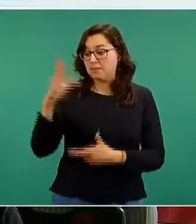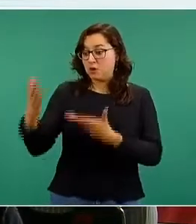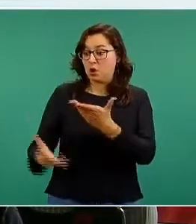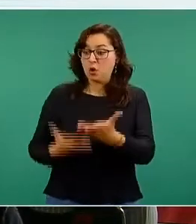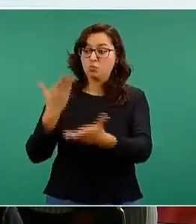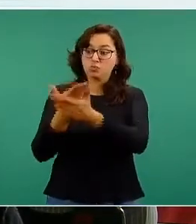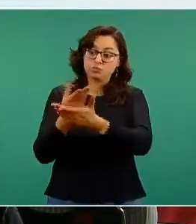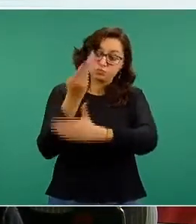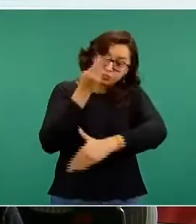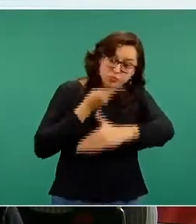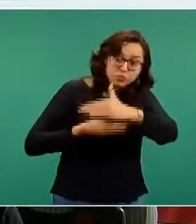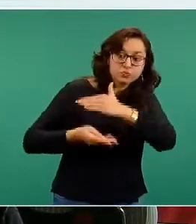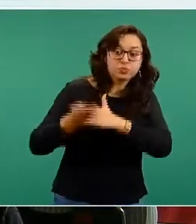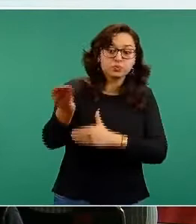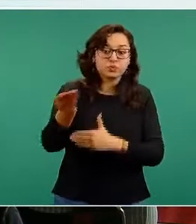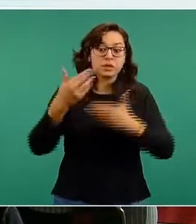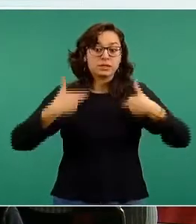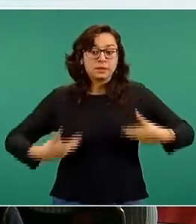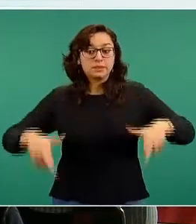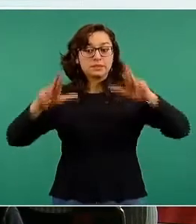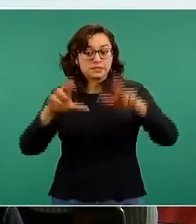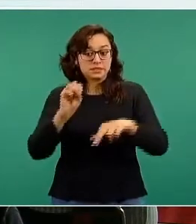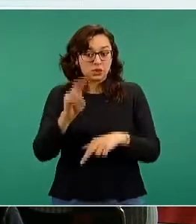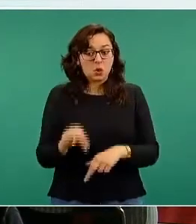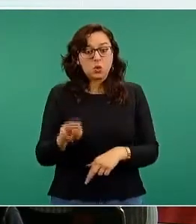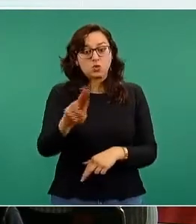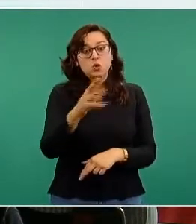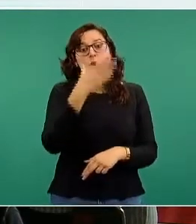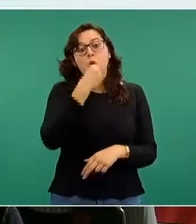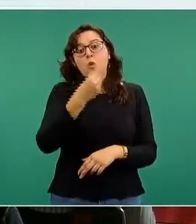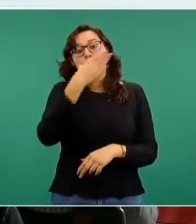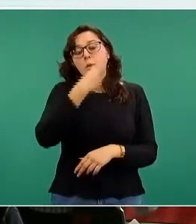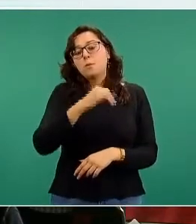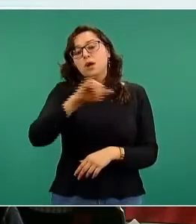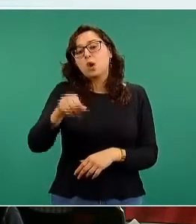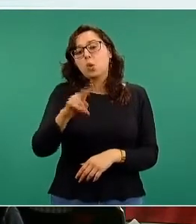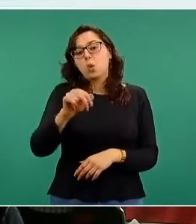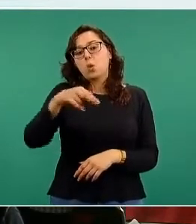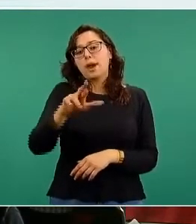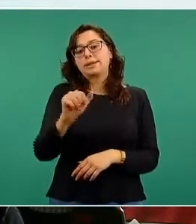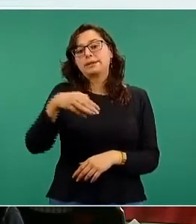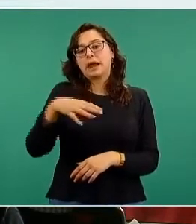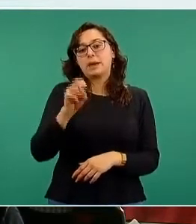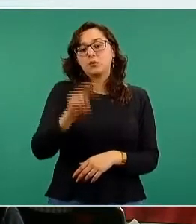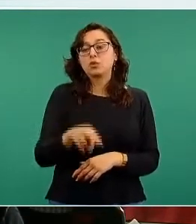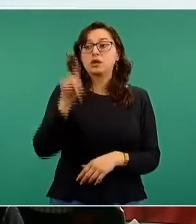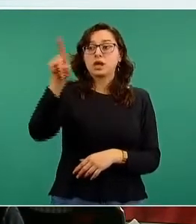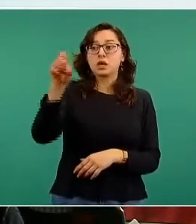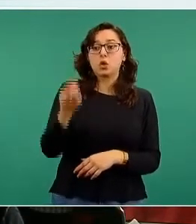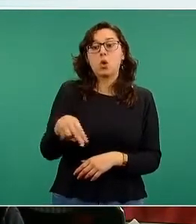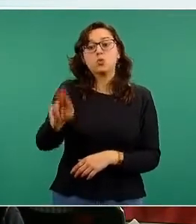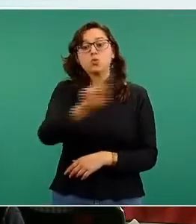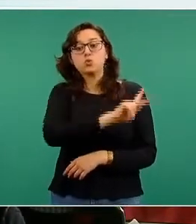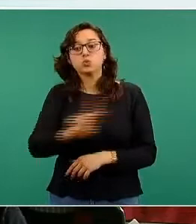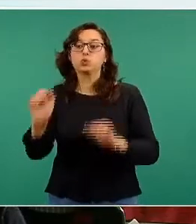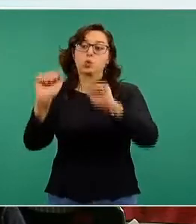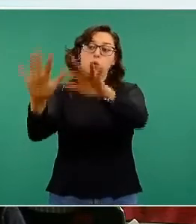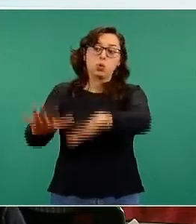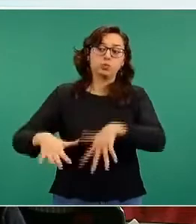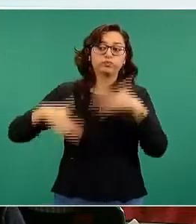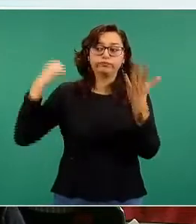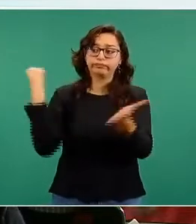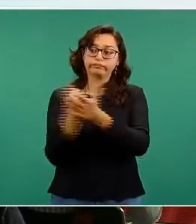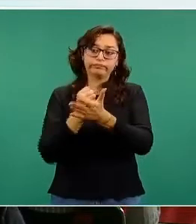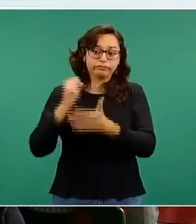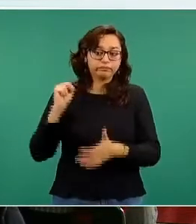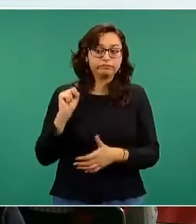turnada mediante nuestro embajador en las Naciones Unidas, el doctor Juan Ramón de la Fuente, fue aprobada casi por unanimidad.